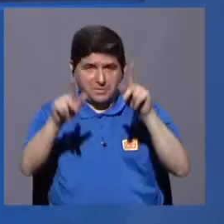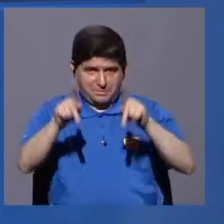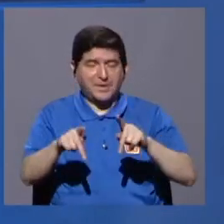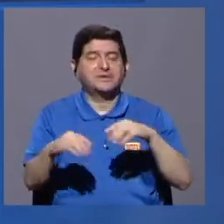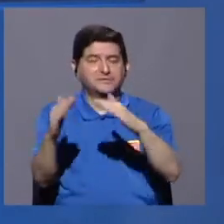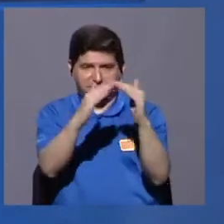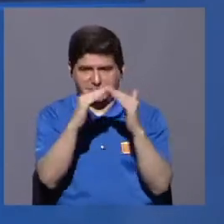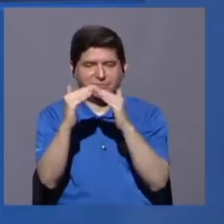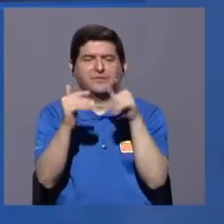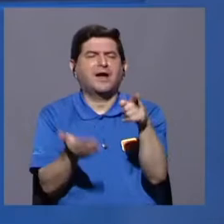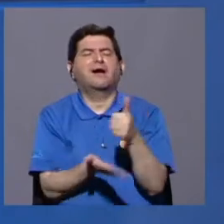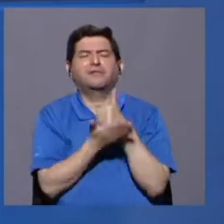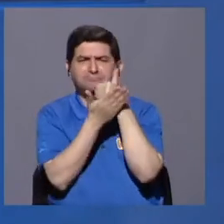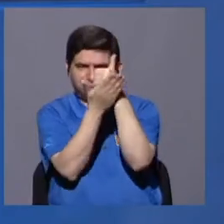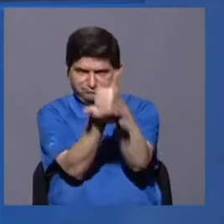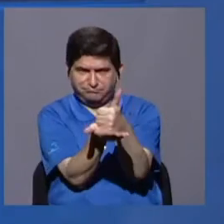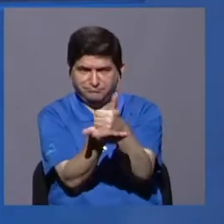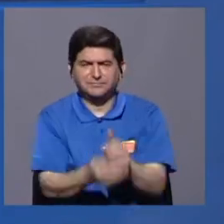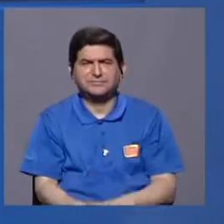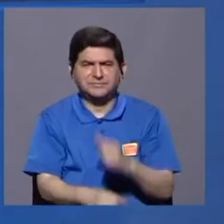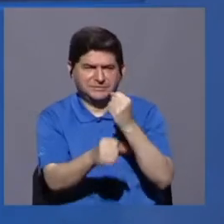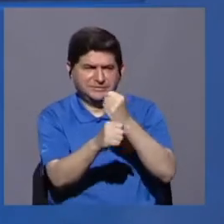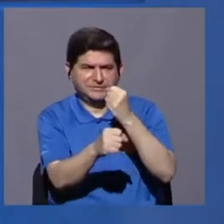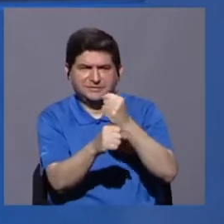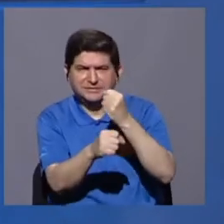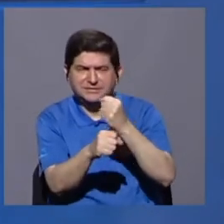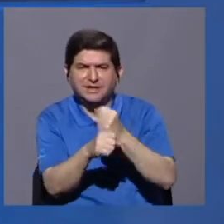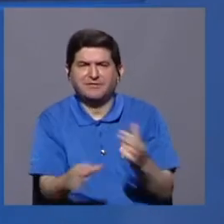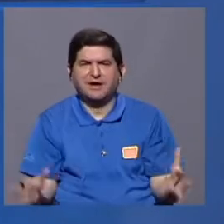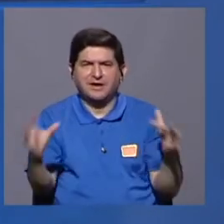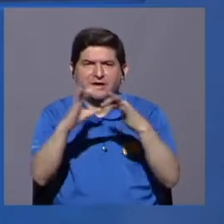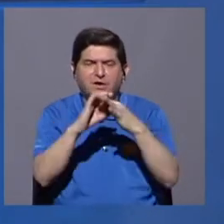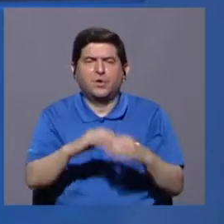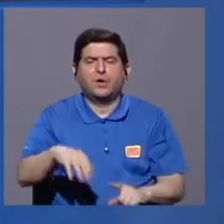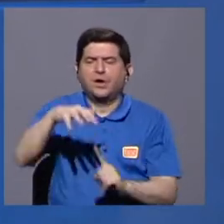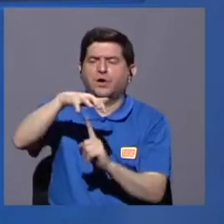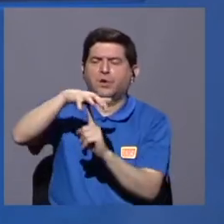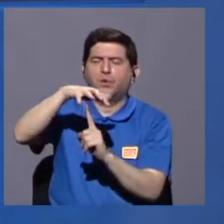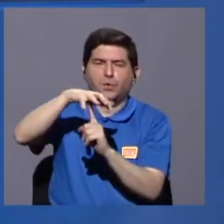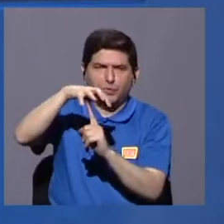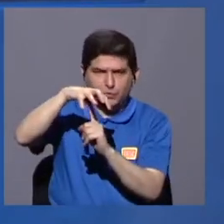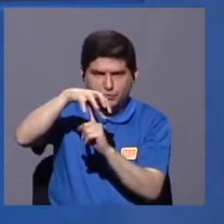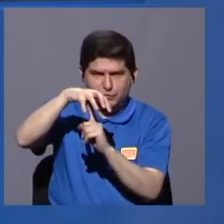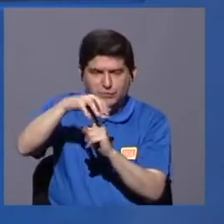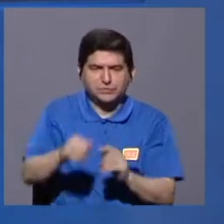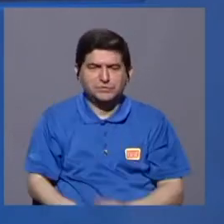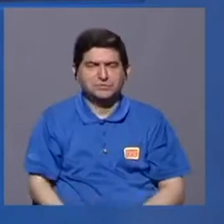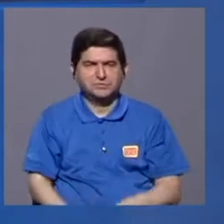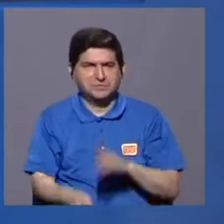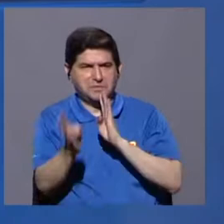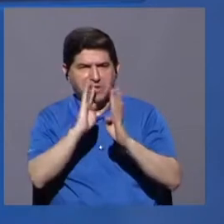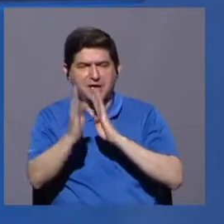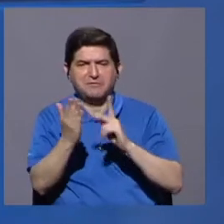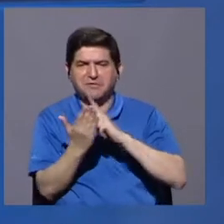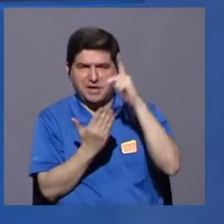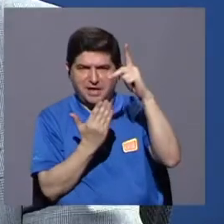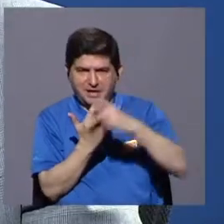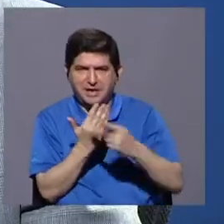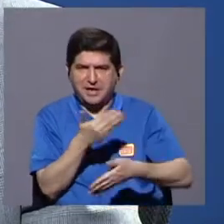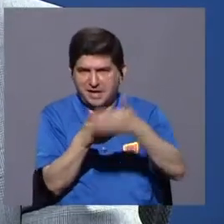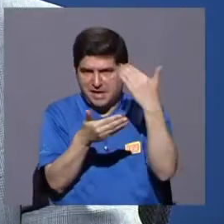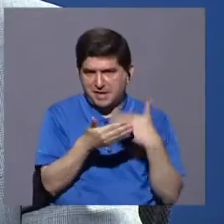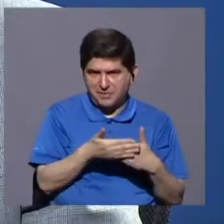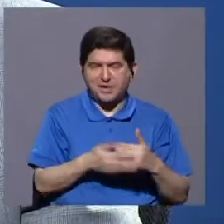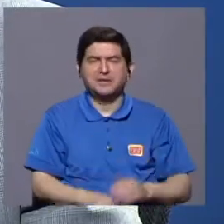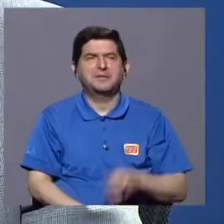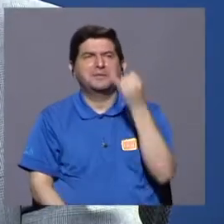comunidad y él nos ayudó a elaborar un trabajo sobre hongos que habíamos hablado en el programa anterior. Fue